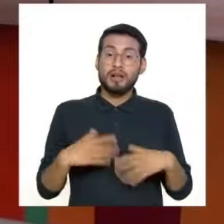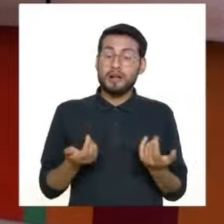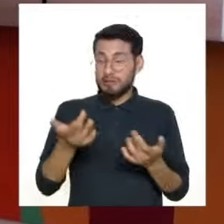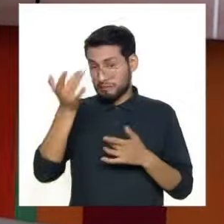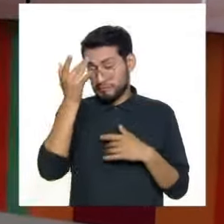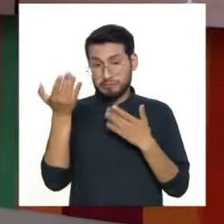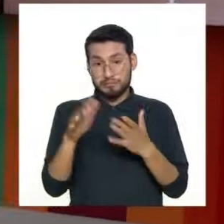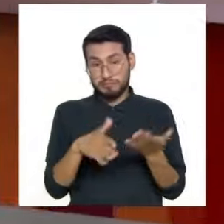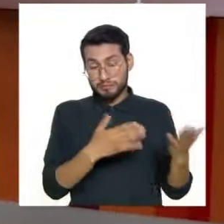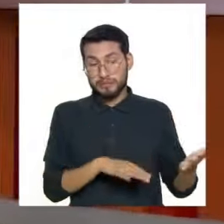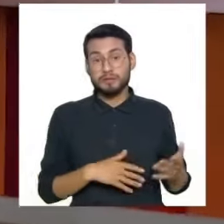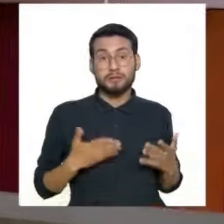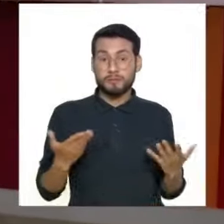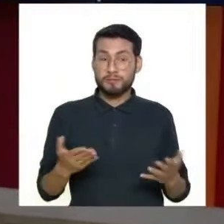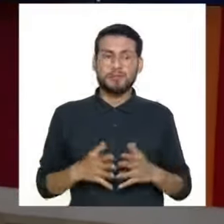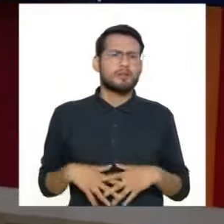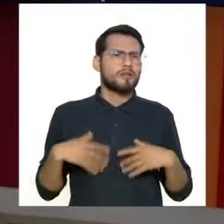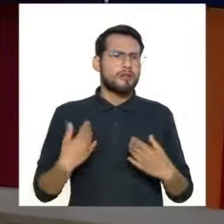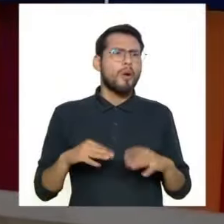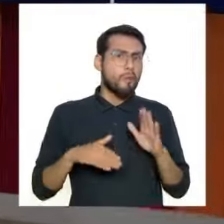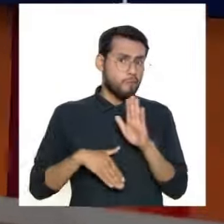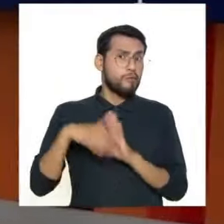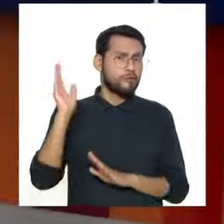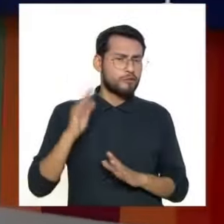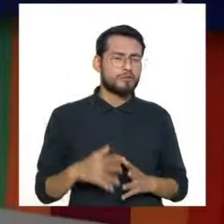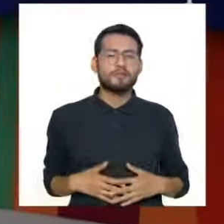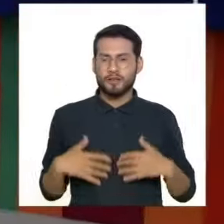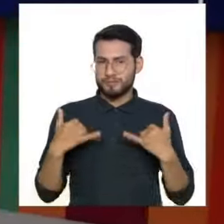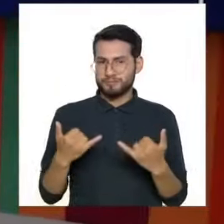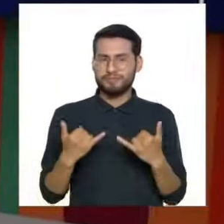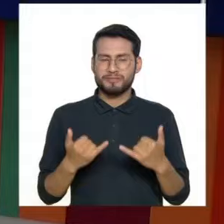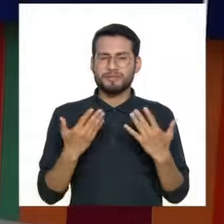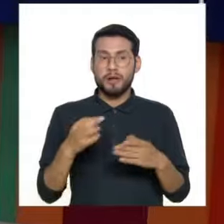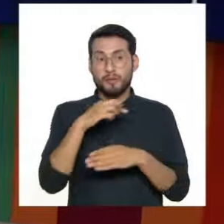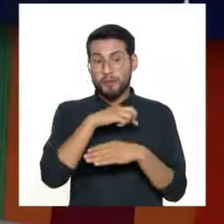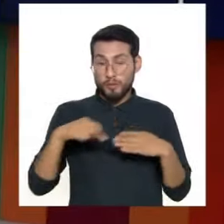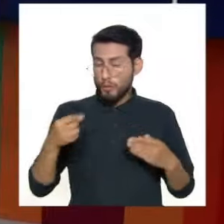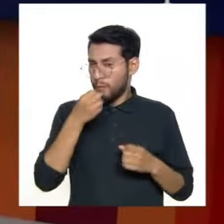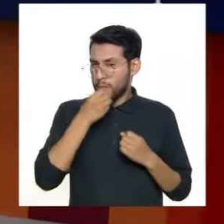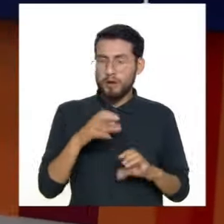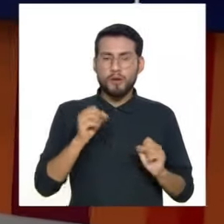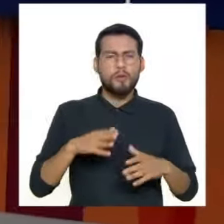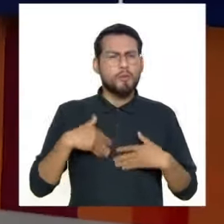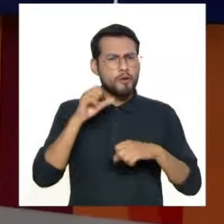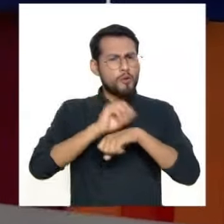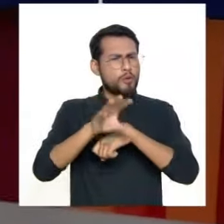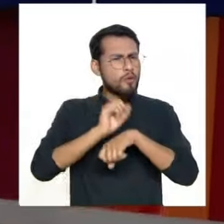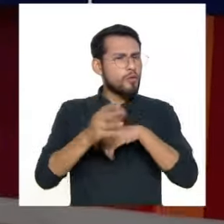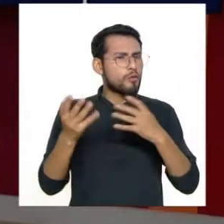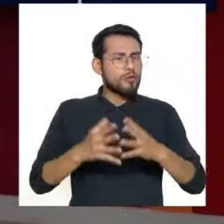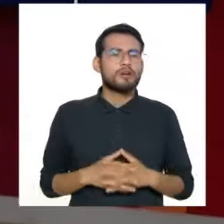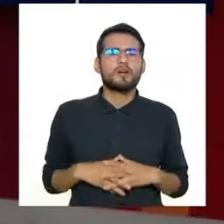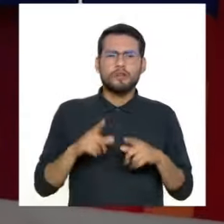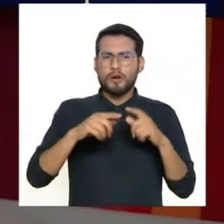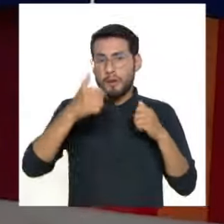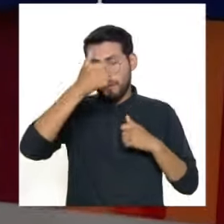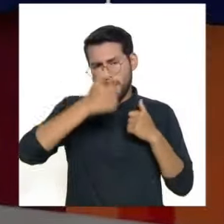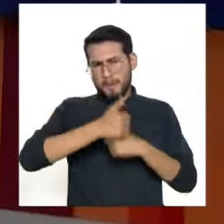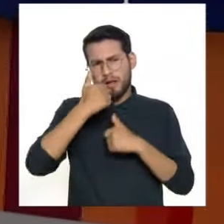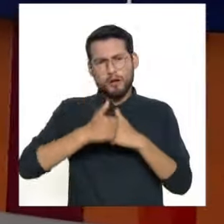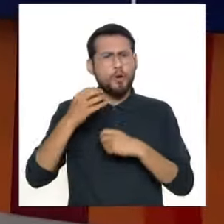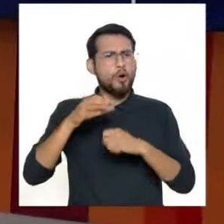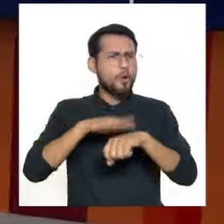letalidad o sea de muerte es muy alta no entonces el día de hoy vamos a tener un profesional de primera para que nos Oriente acerca de los factores de riesgo